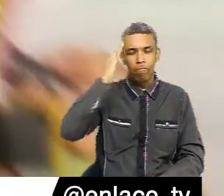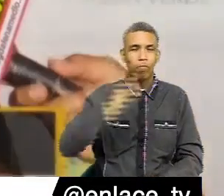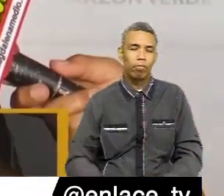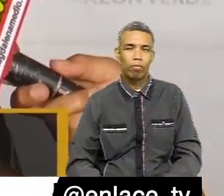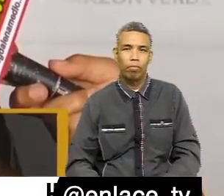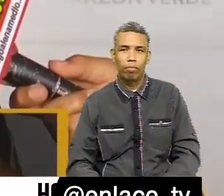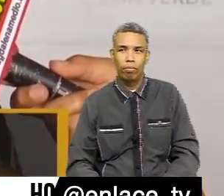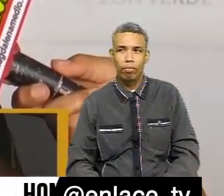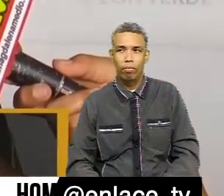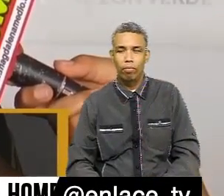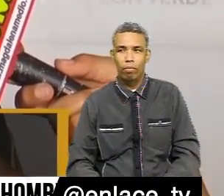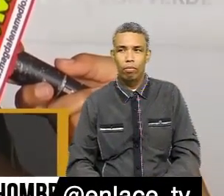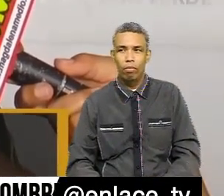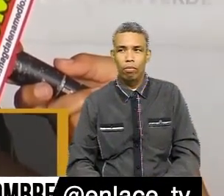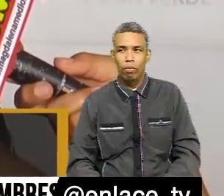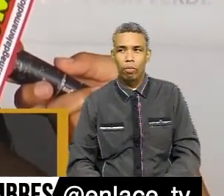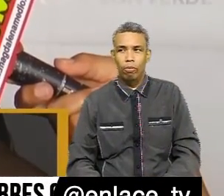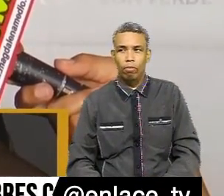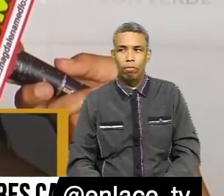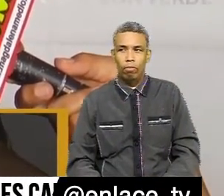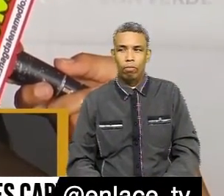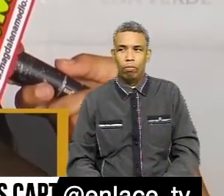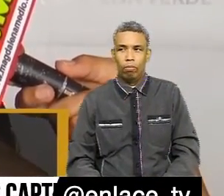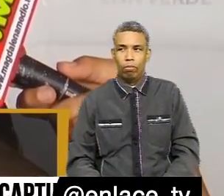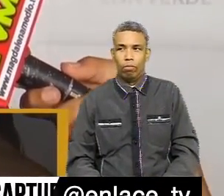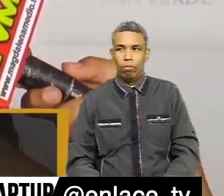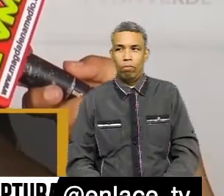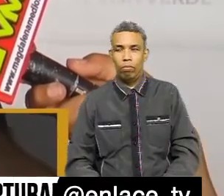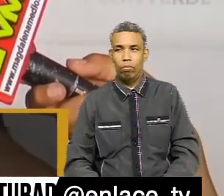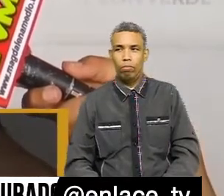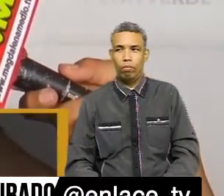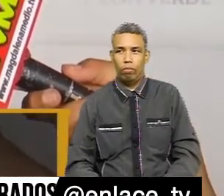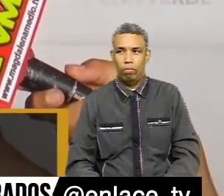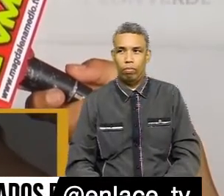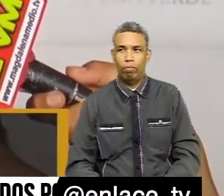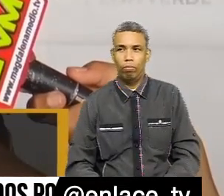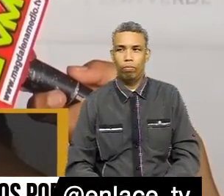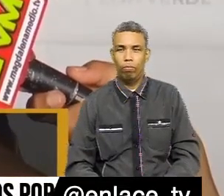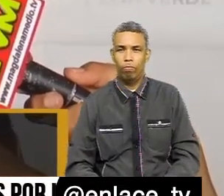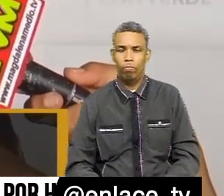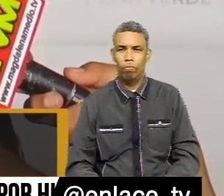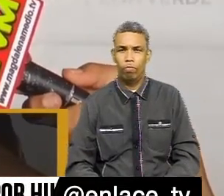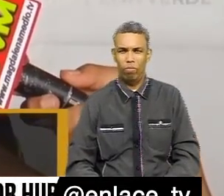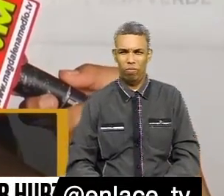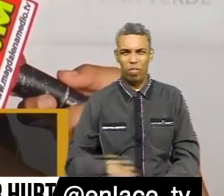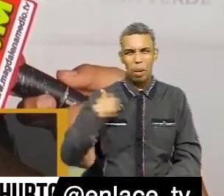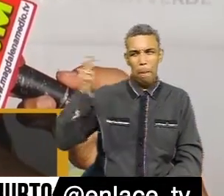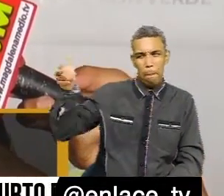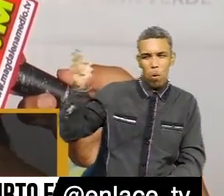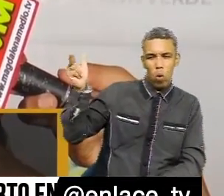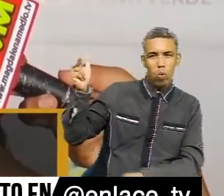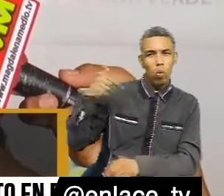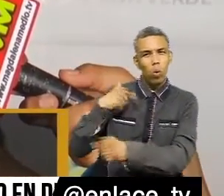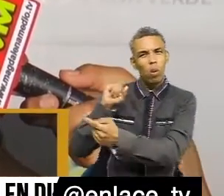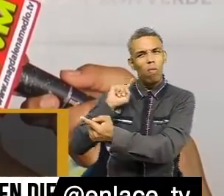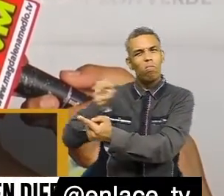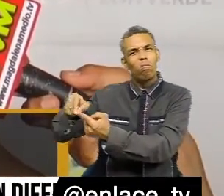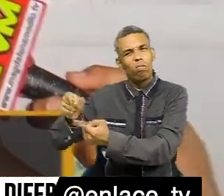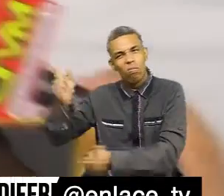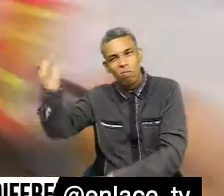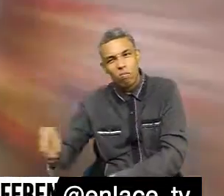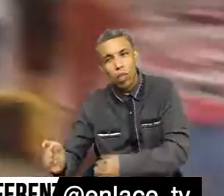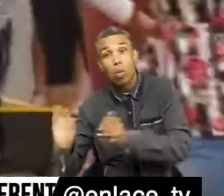Vamos a ir verificando el tema de muy exactamente es, si es contra alguien específico o es contra una